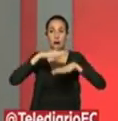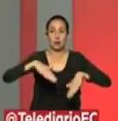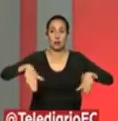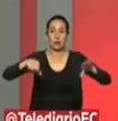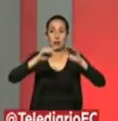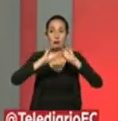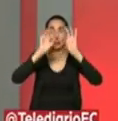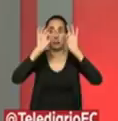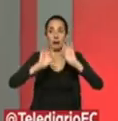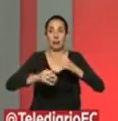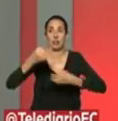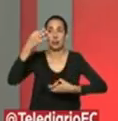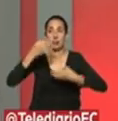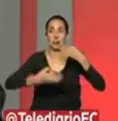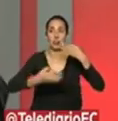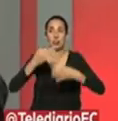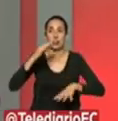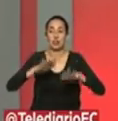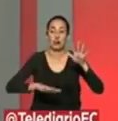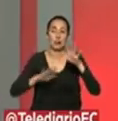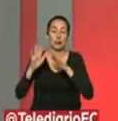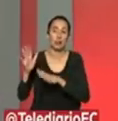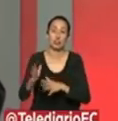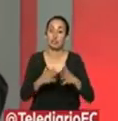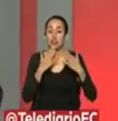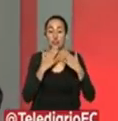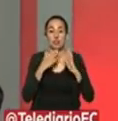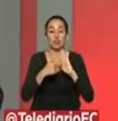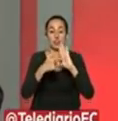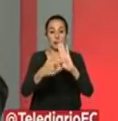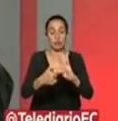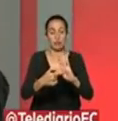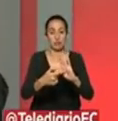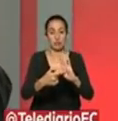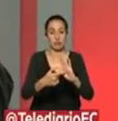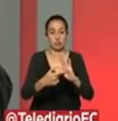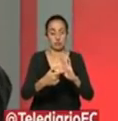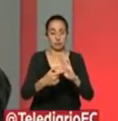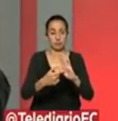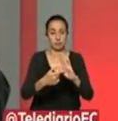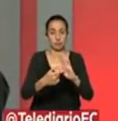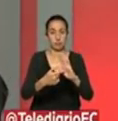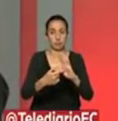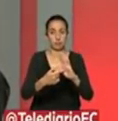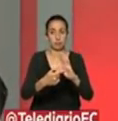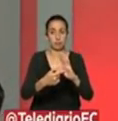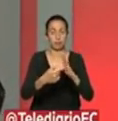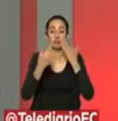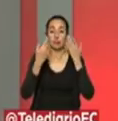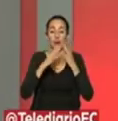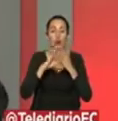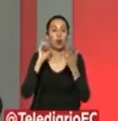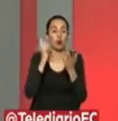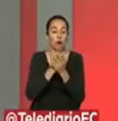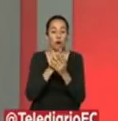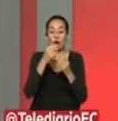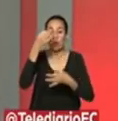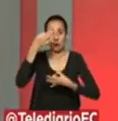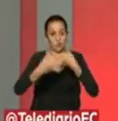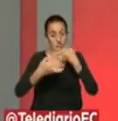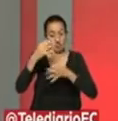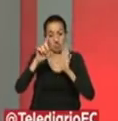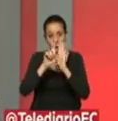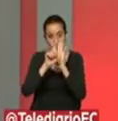tienen que ser cumplidas, por supuesto, a través de generar marcos expeditos e idóneos, jurídicos me